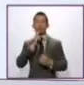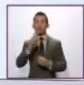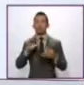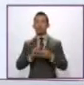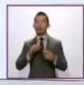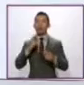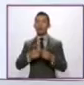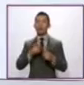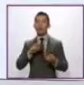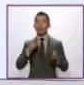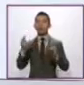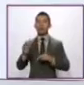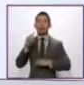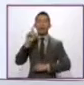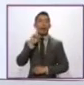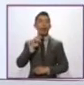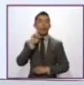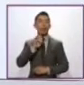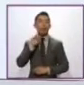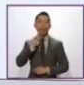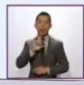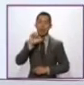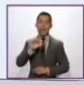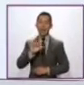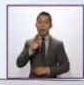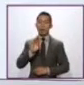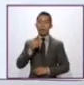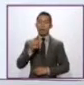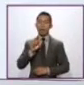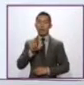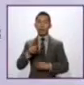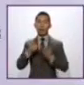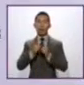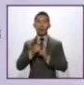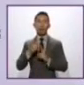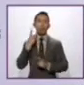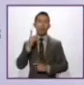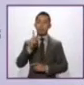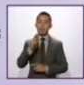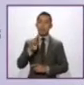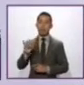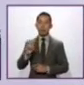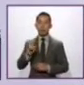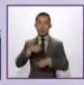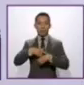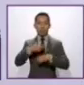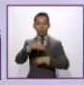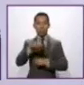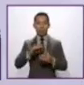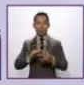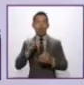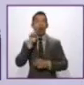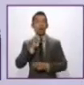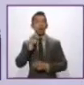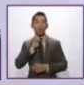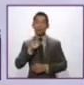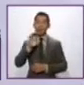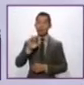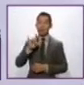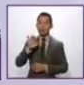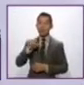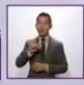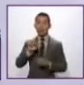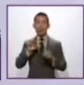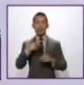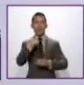en la contrarréplica a Abigail Arredondo Ramos, la candidata del PRI. Corre su tiempo. Gracias, Celia. ¿Te refieres a esos sueldos como